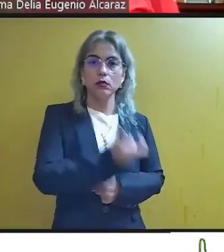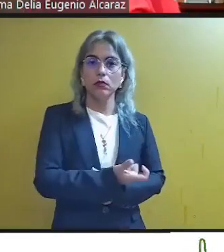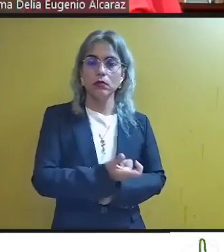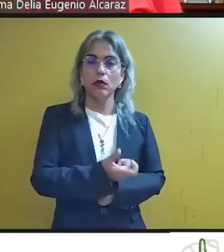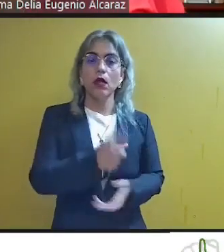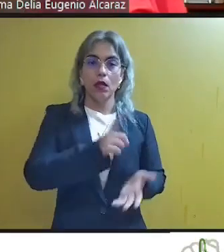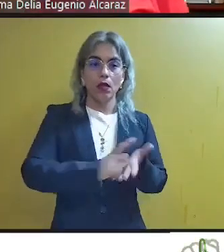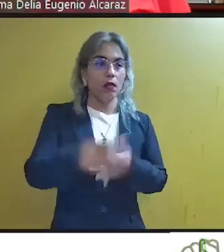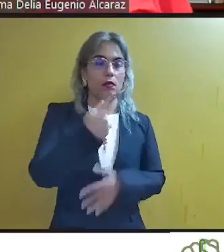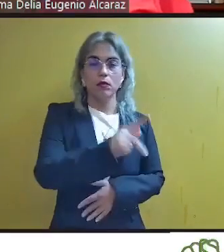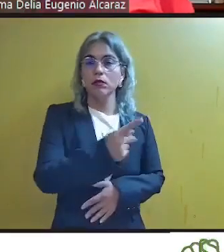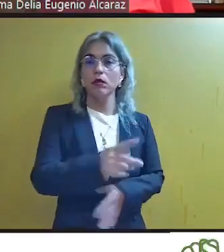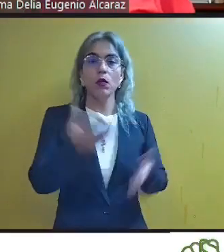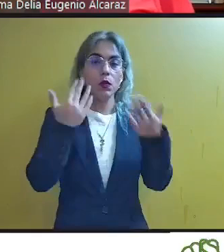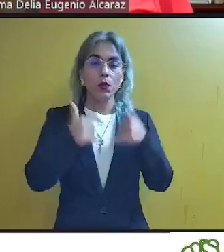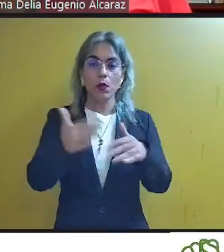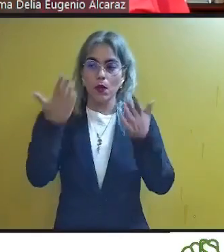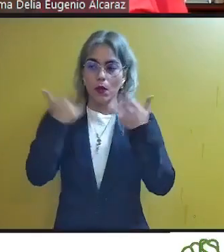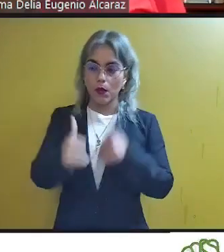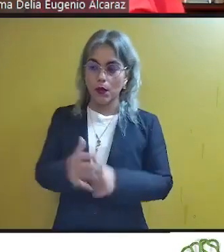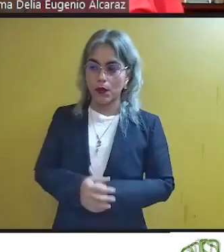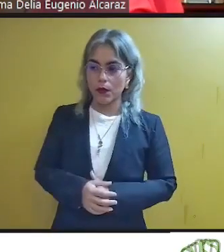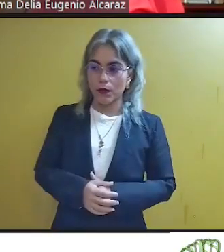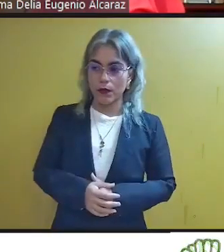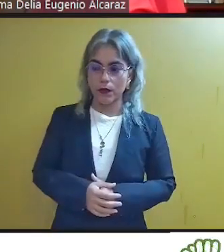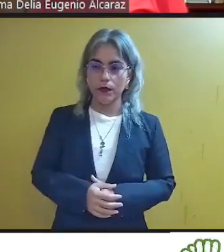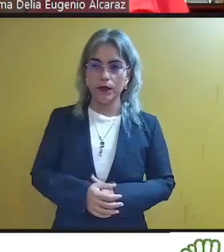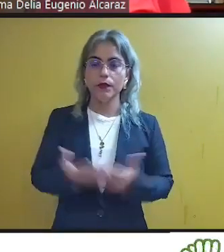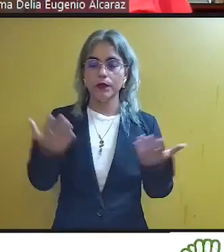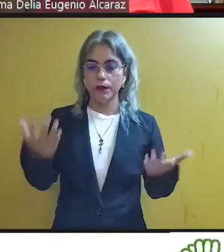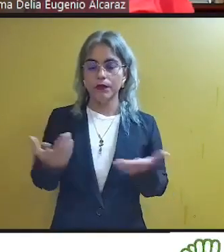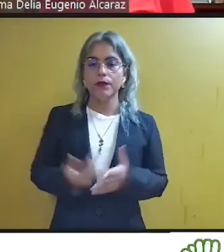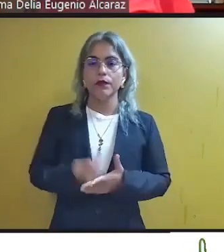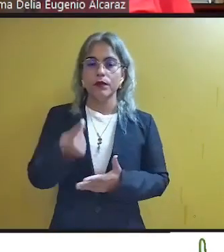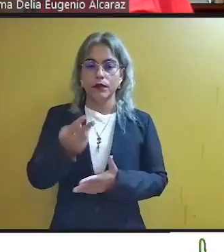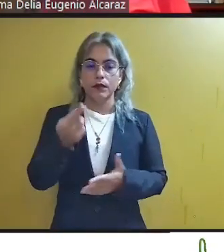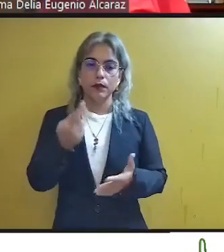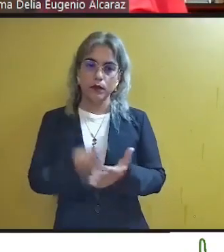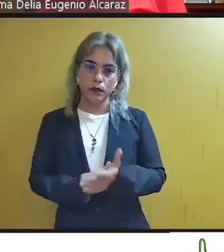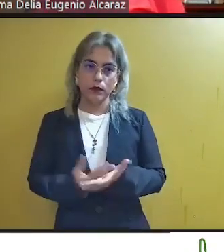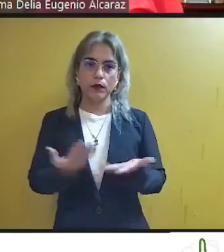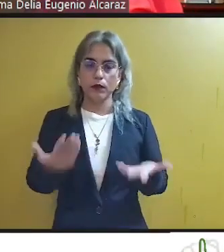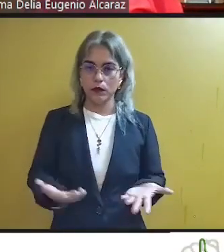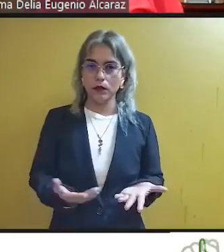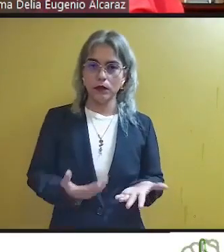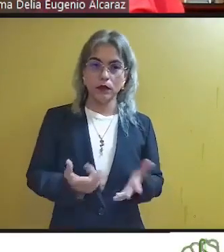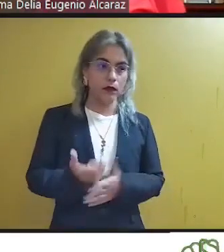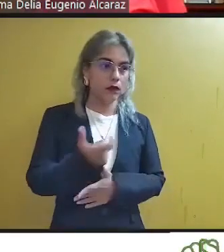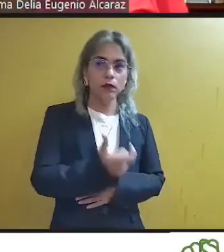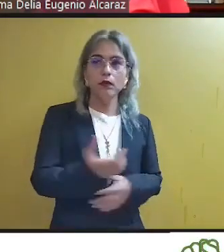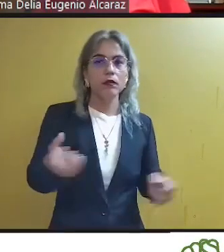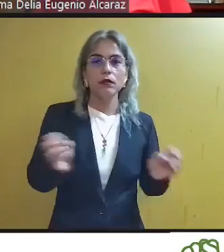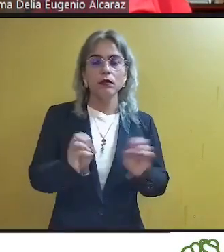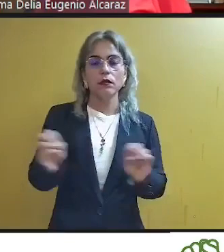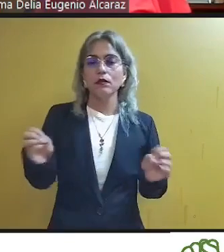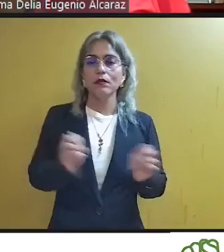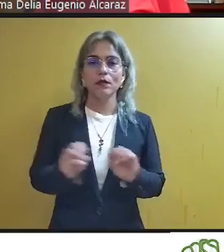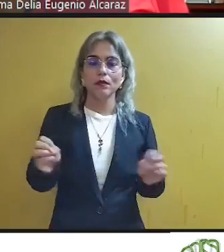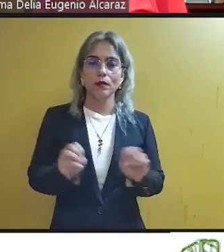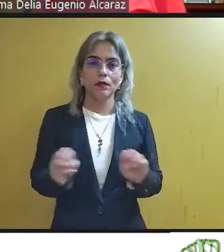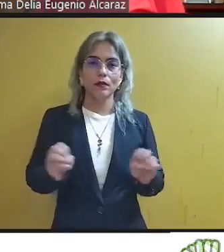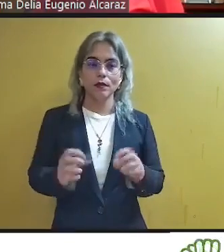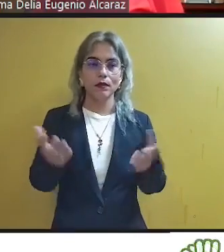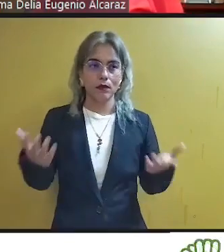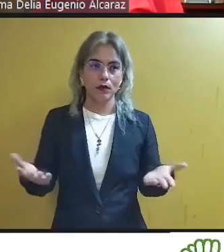derecho. En el proyecto se propone declarar infundado el agravio hecho valer y declarar inexistente el deber de pago de salario y de